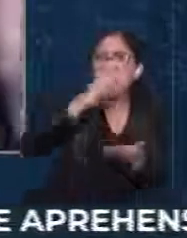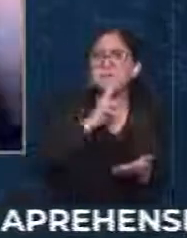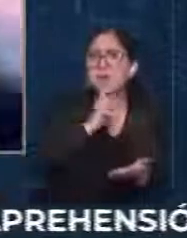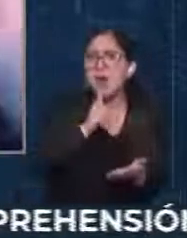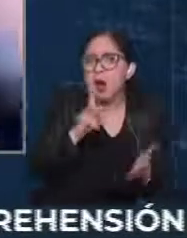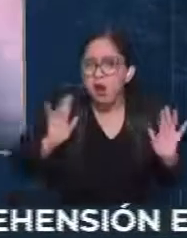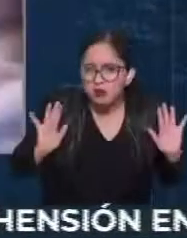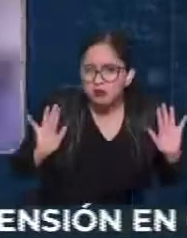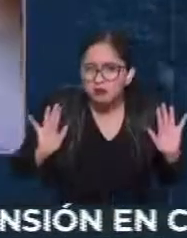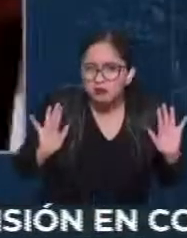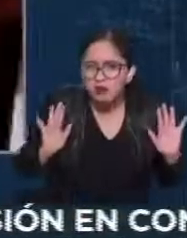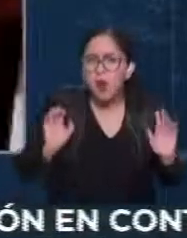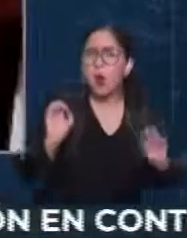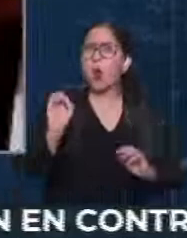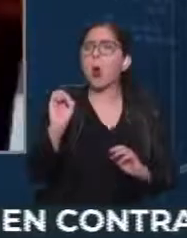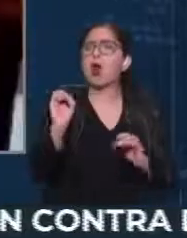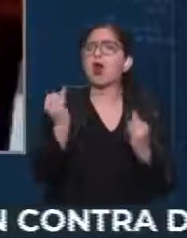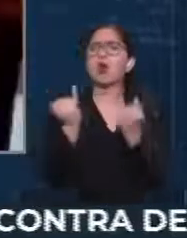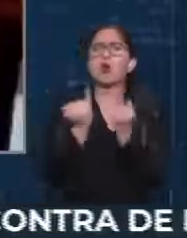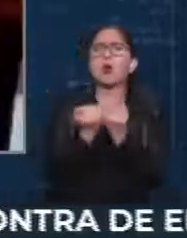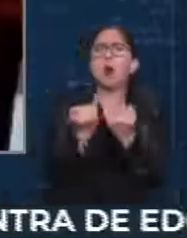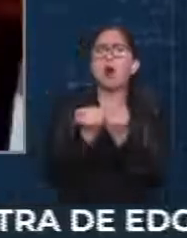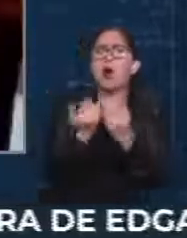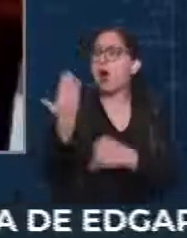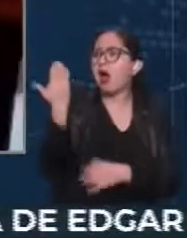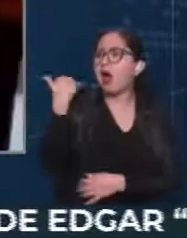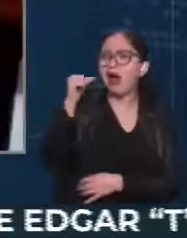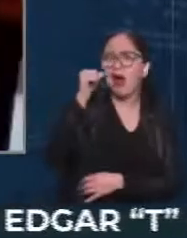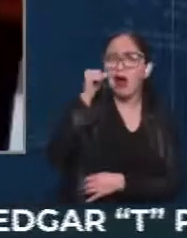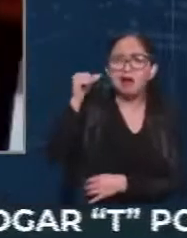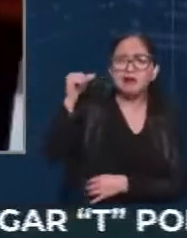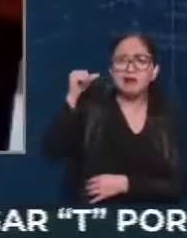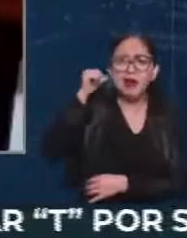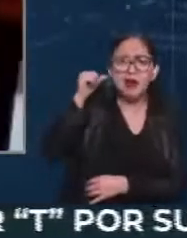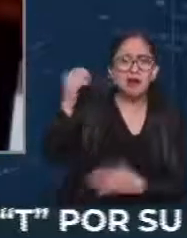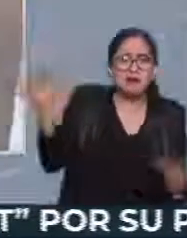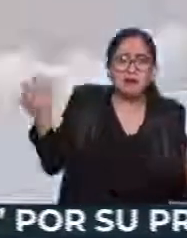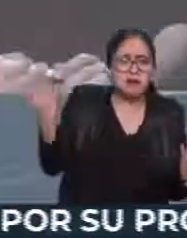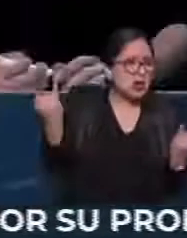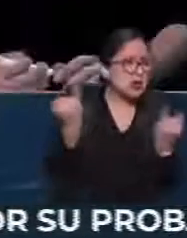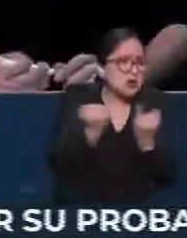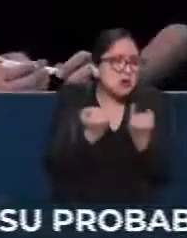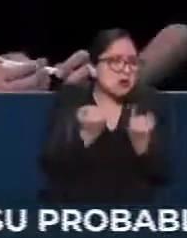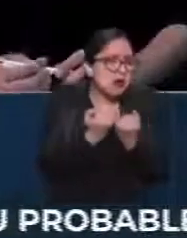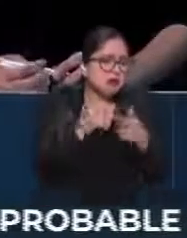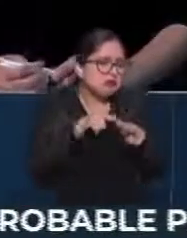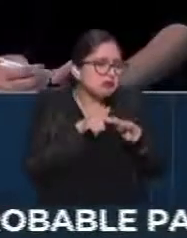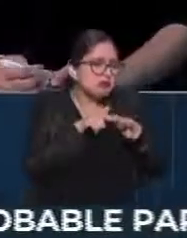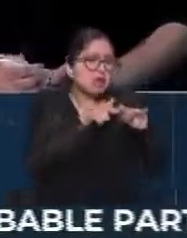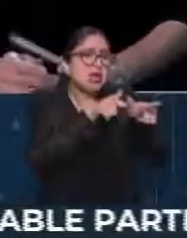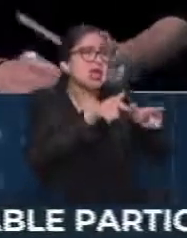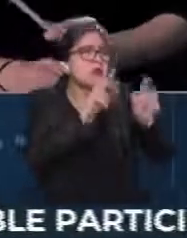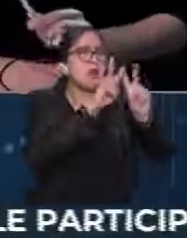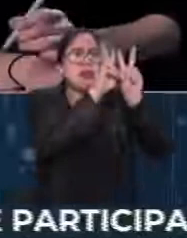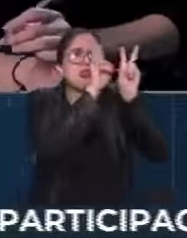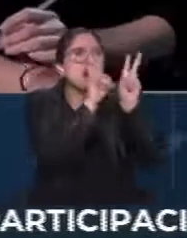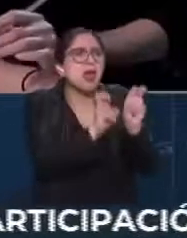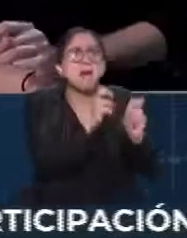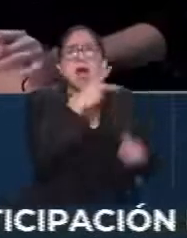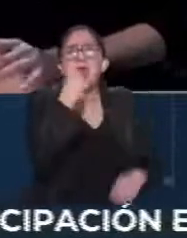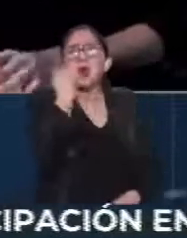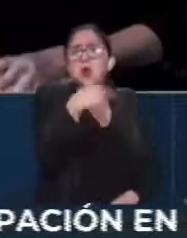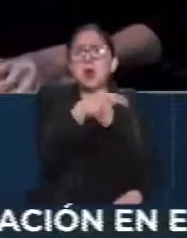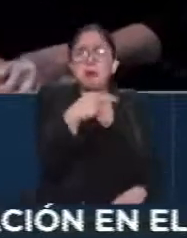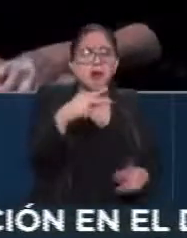decíamos ayer, ¿no? Le seguimos ahorita con los ríos de Europa, ¿no? Entonces yo veo que hay todo